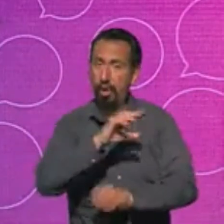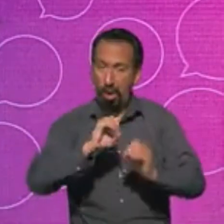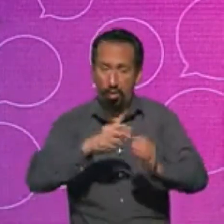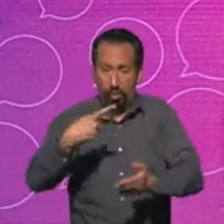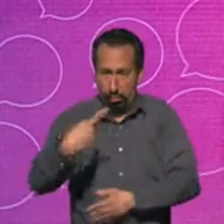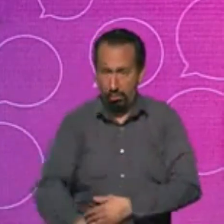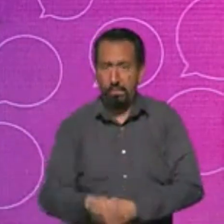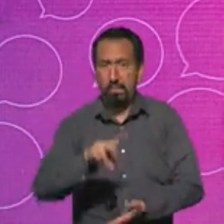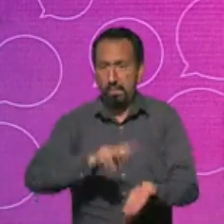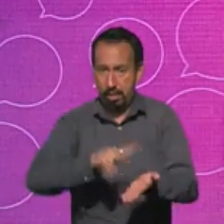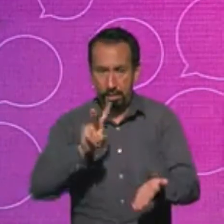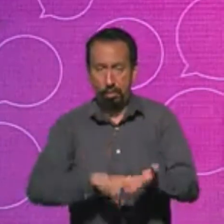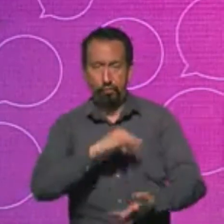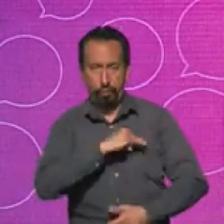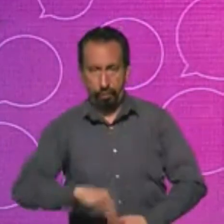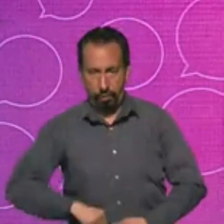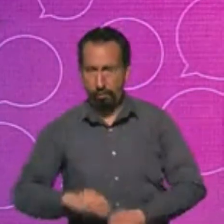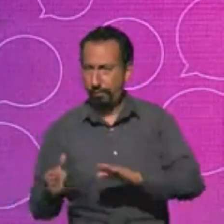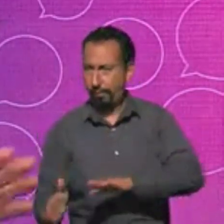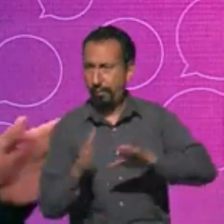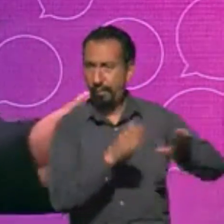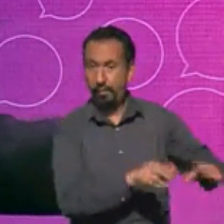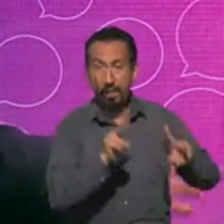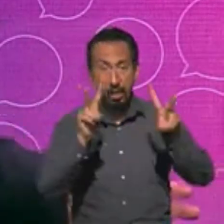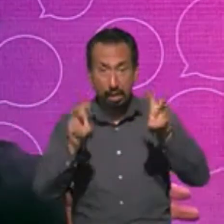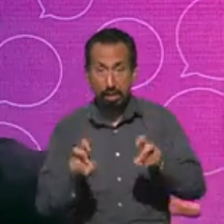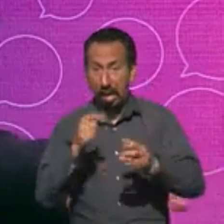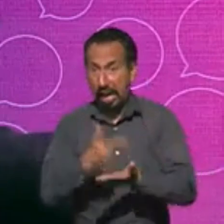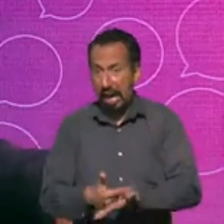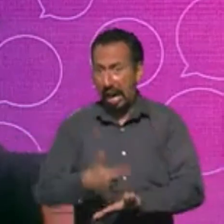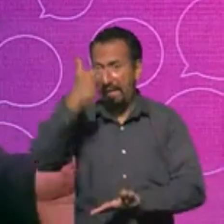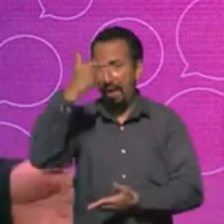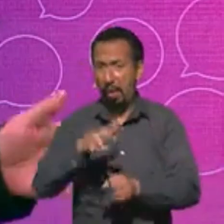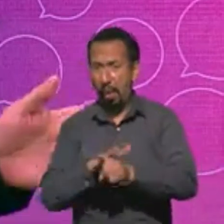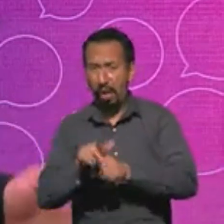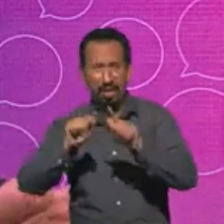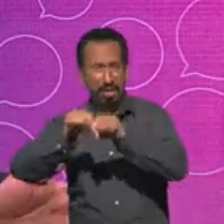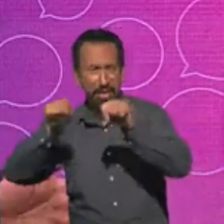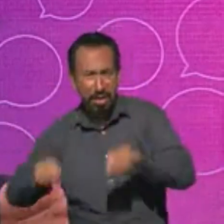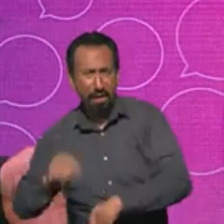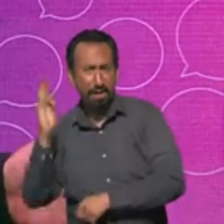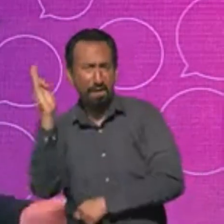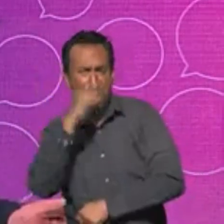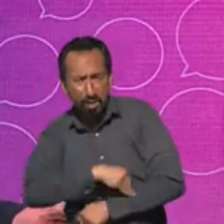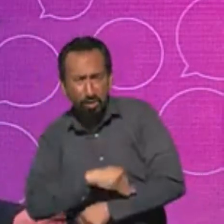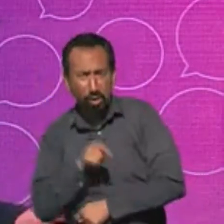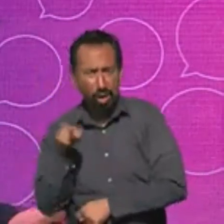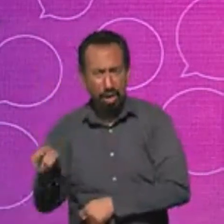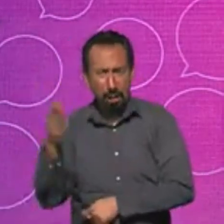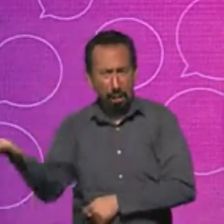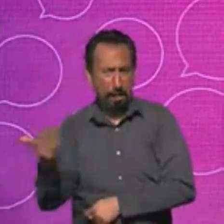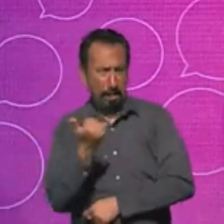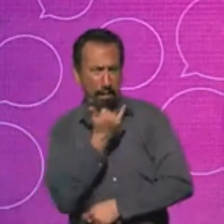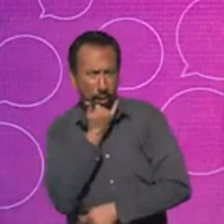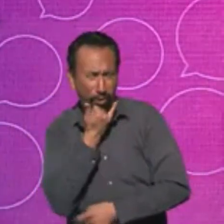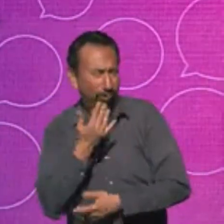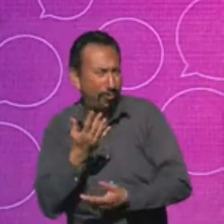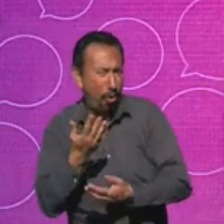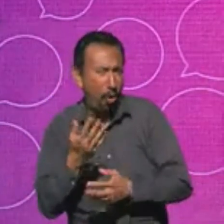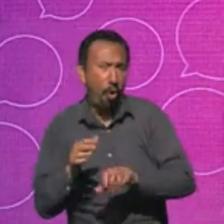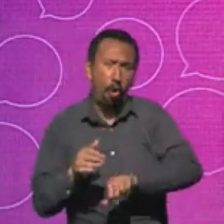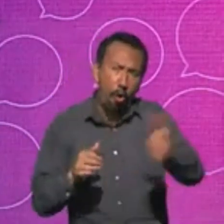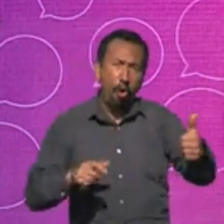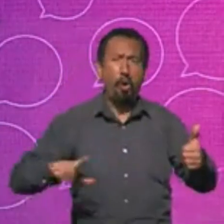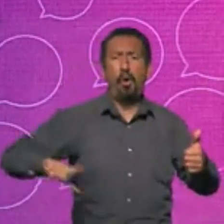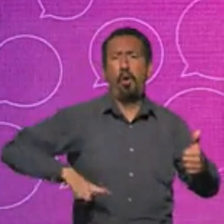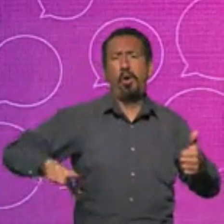local en el tema de no sé si es más grave un supuesto título falso como para pedir perdón o un gobierno